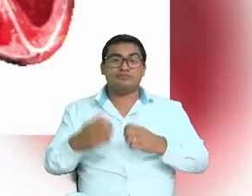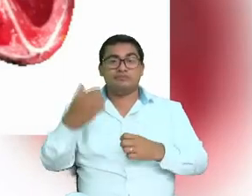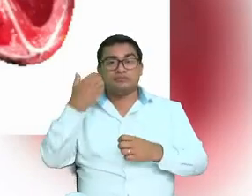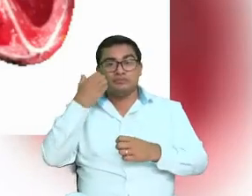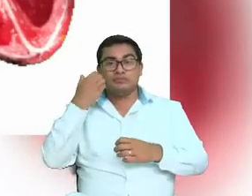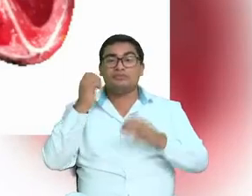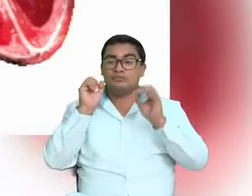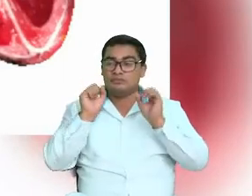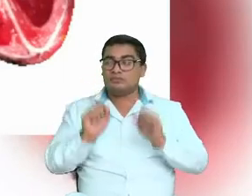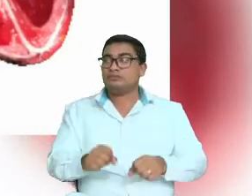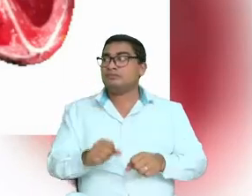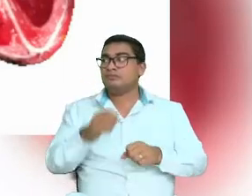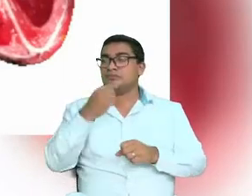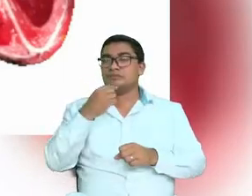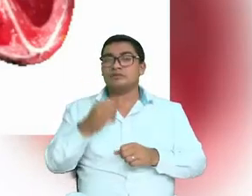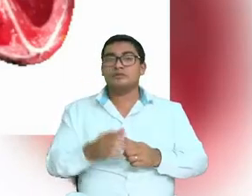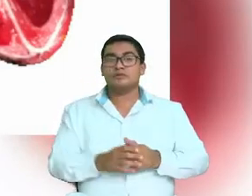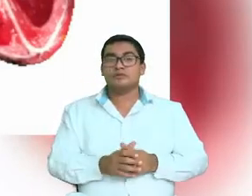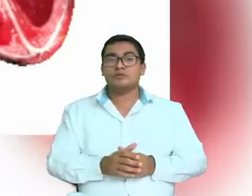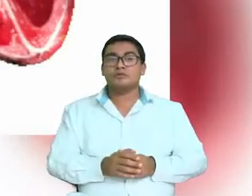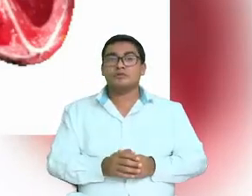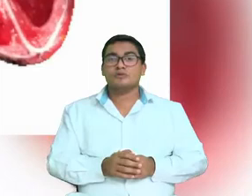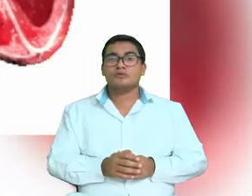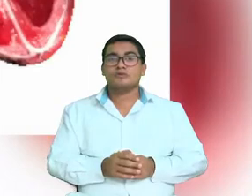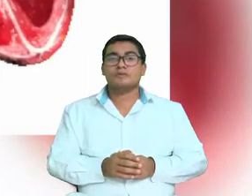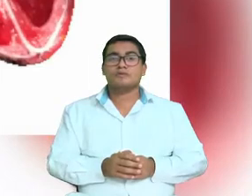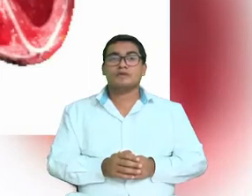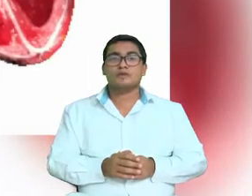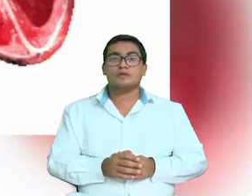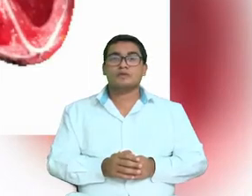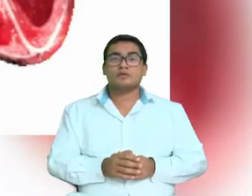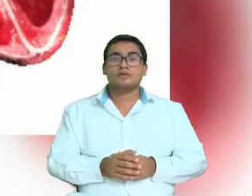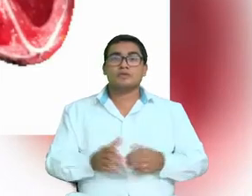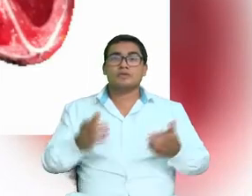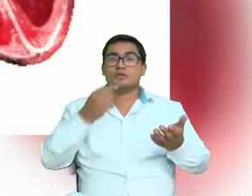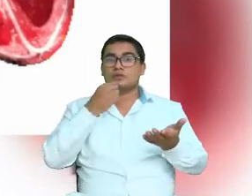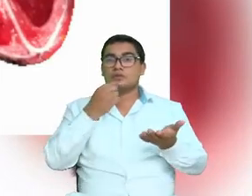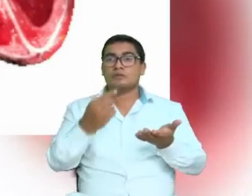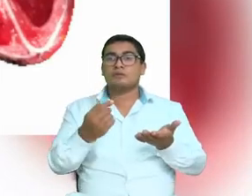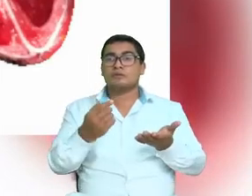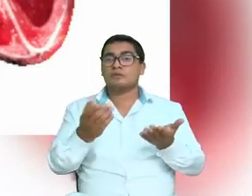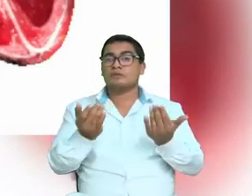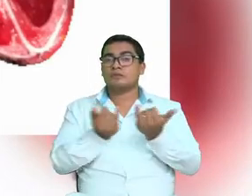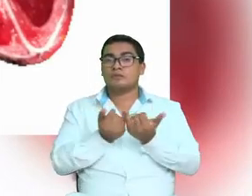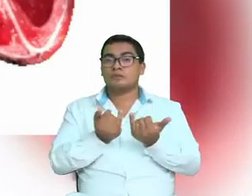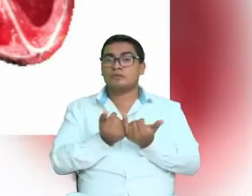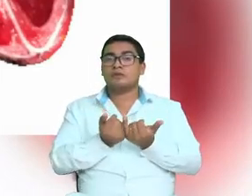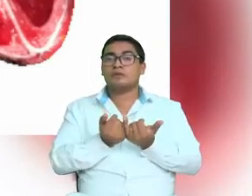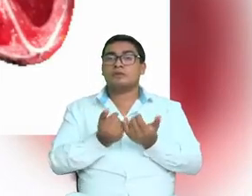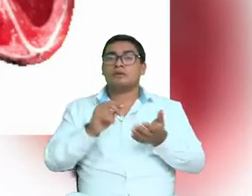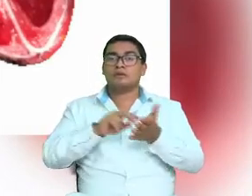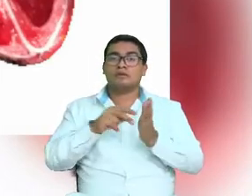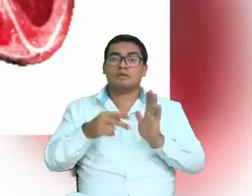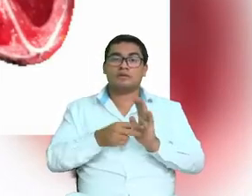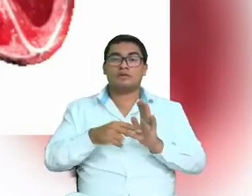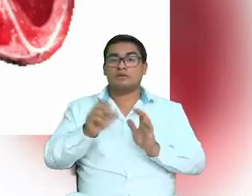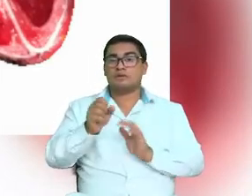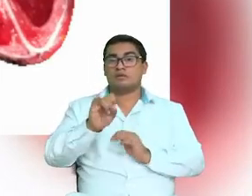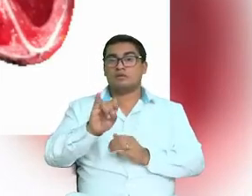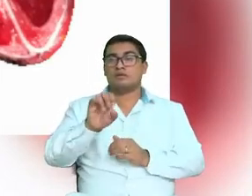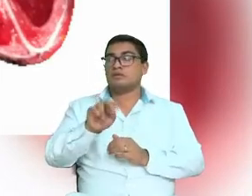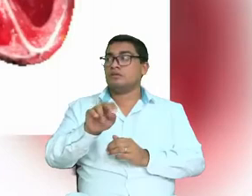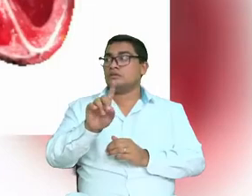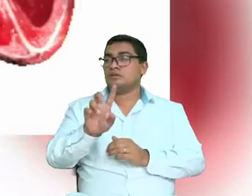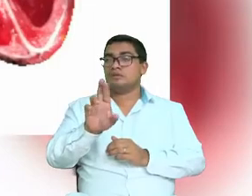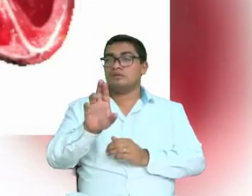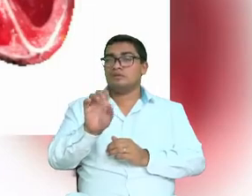puede acarreársele debido a esto, pues, el sedentarismo? El sedentarismo te lleva a uno que se llama síndrome metabólico. El